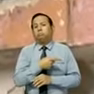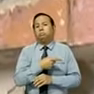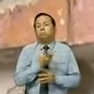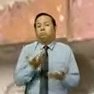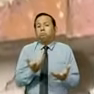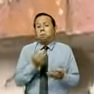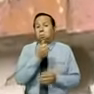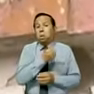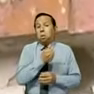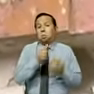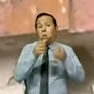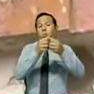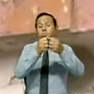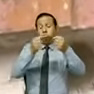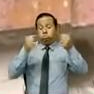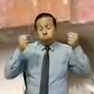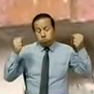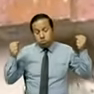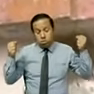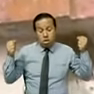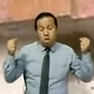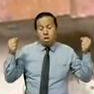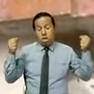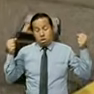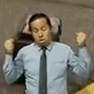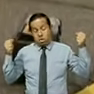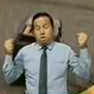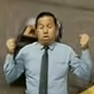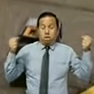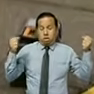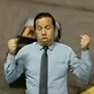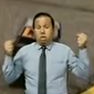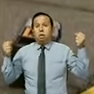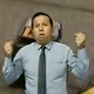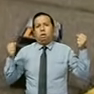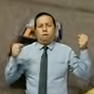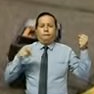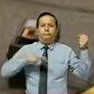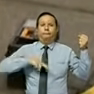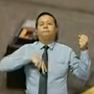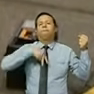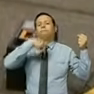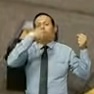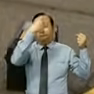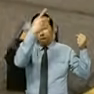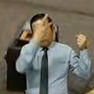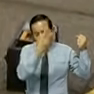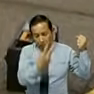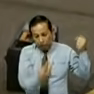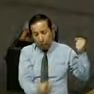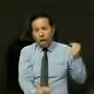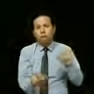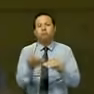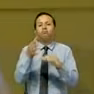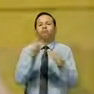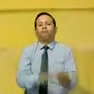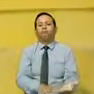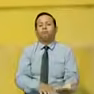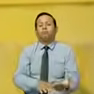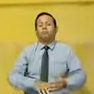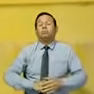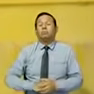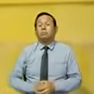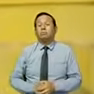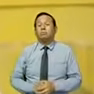la ventana y se acercó al demasiado que se cae sobre el piso y producto de la caída tiene